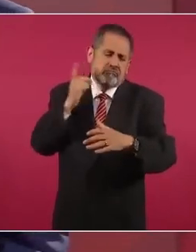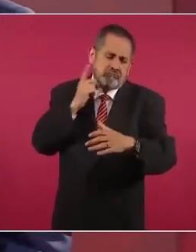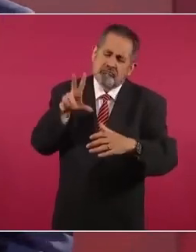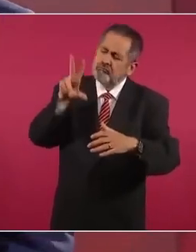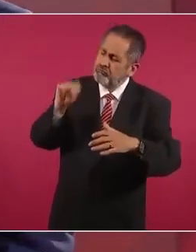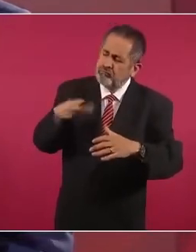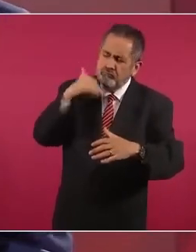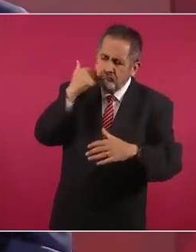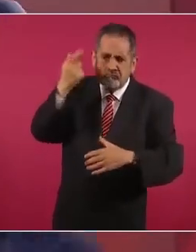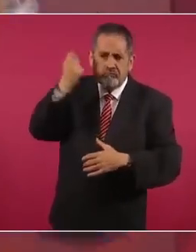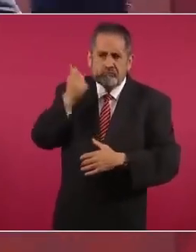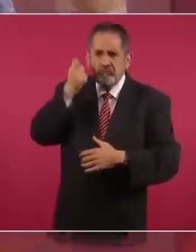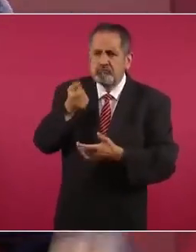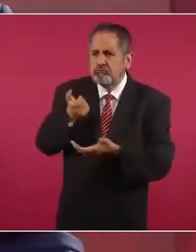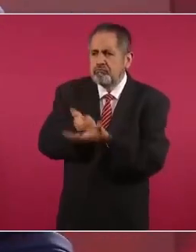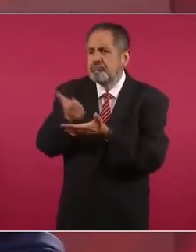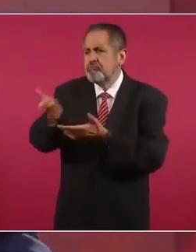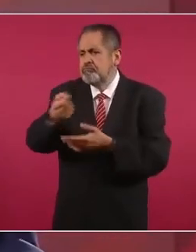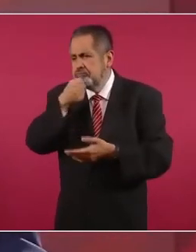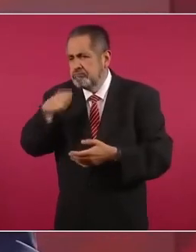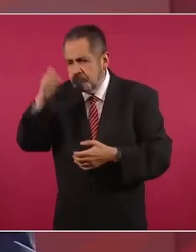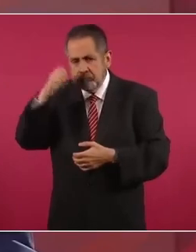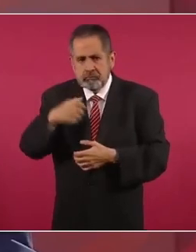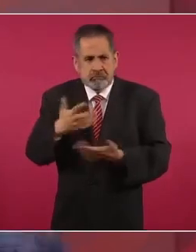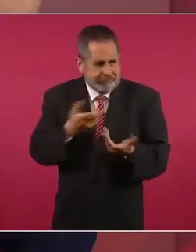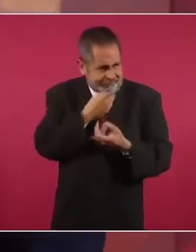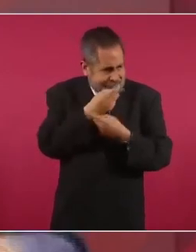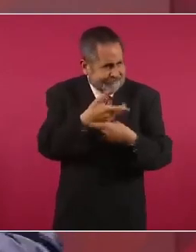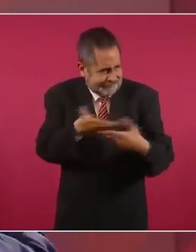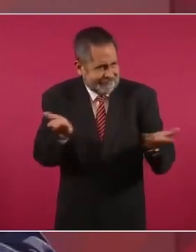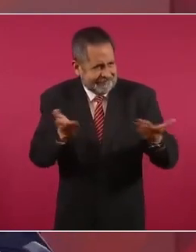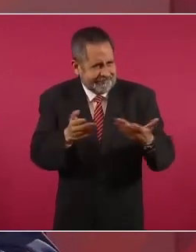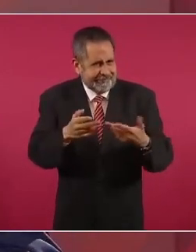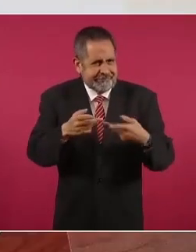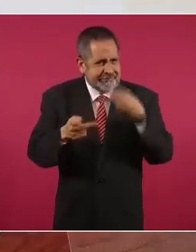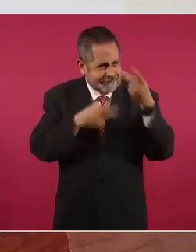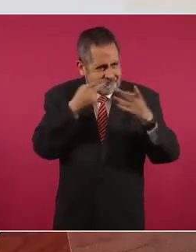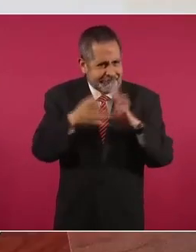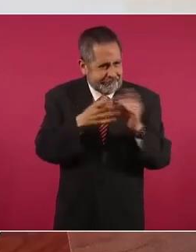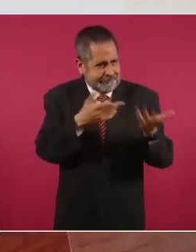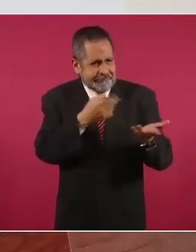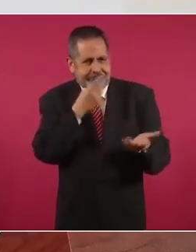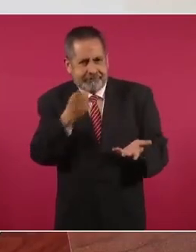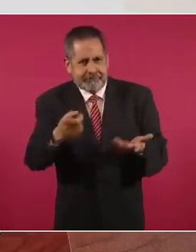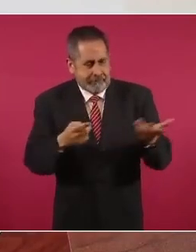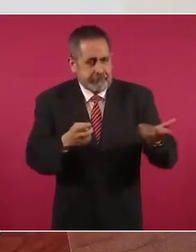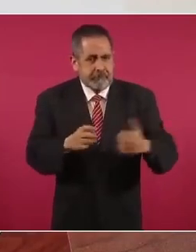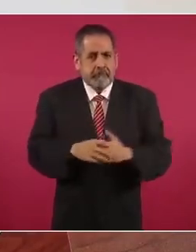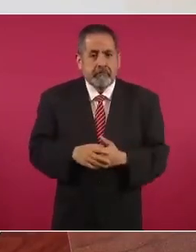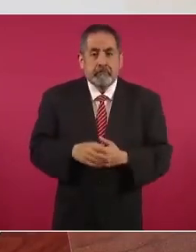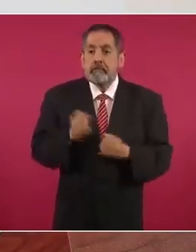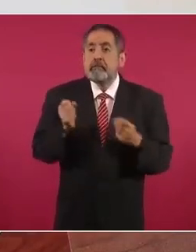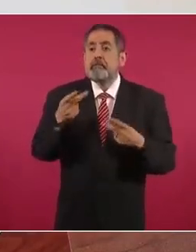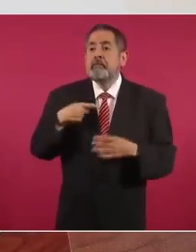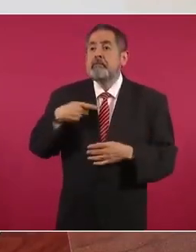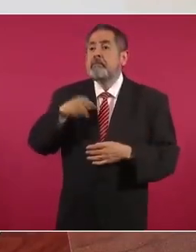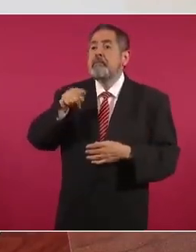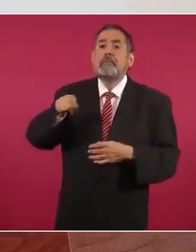eso, pues que digan eso, porque hay mucha